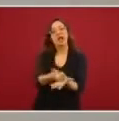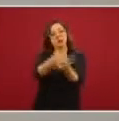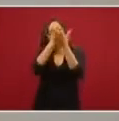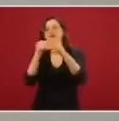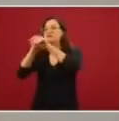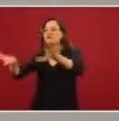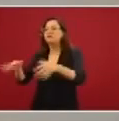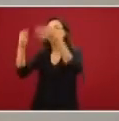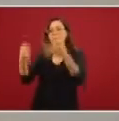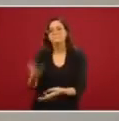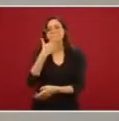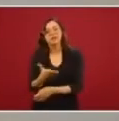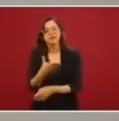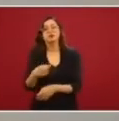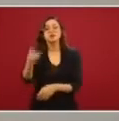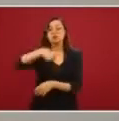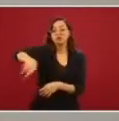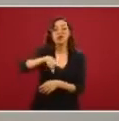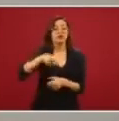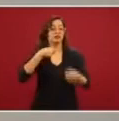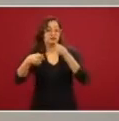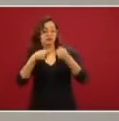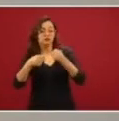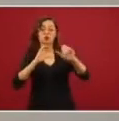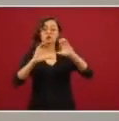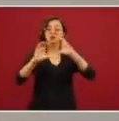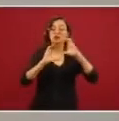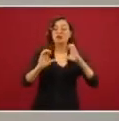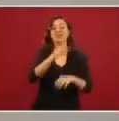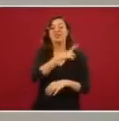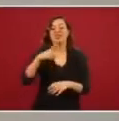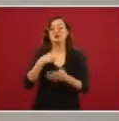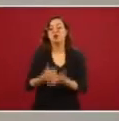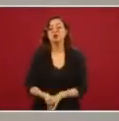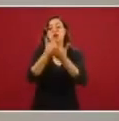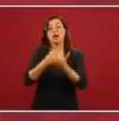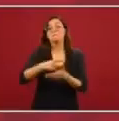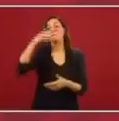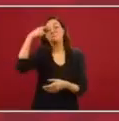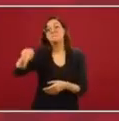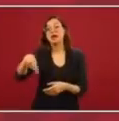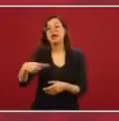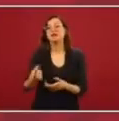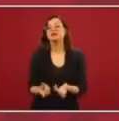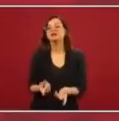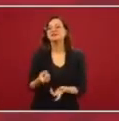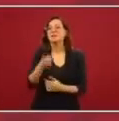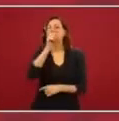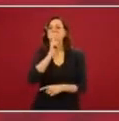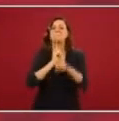los medios de comunicación es ayudar a que este tipo de elementos no se contaminen